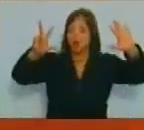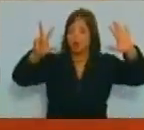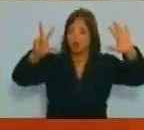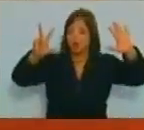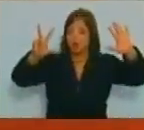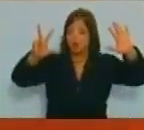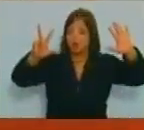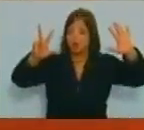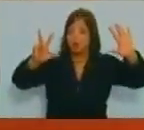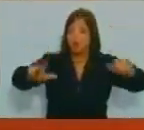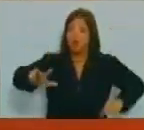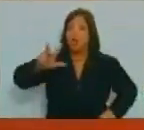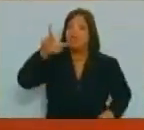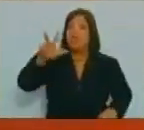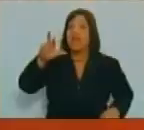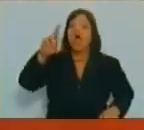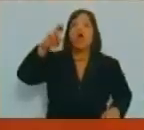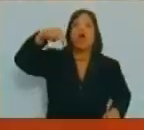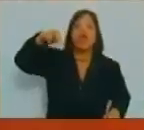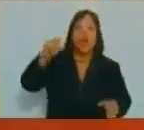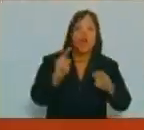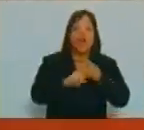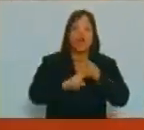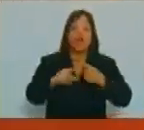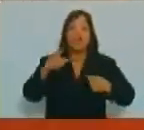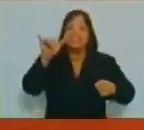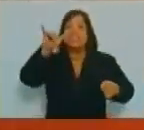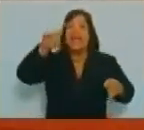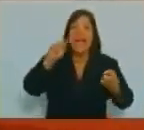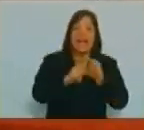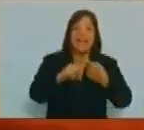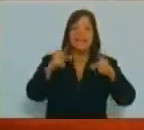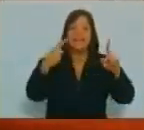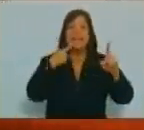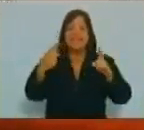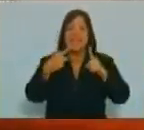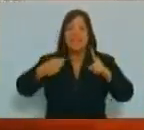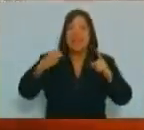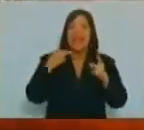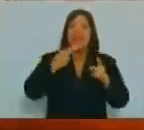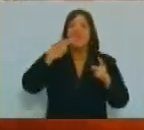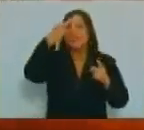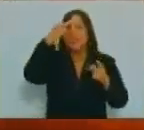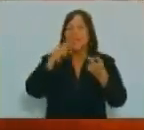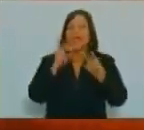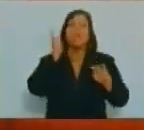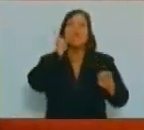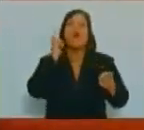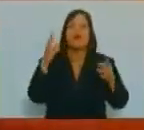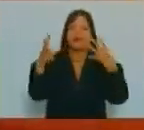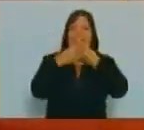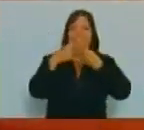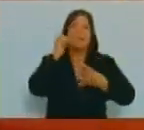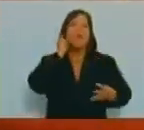83 rodeo 3 haré el interno judicial de los teques y el inicio